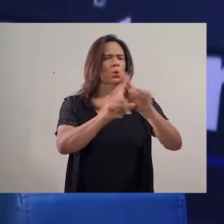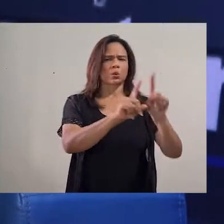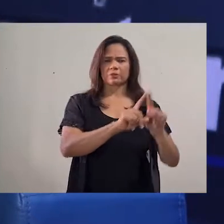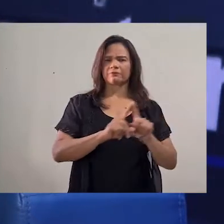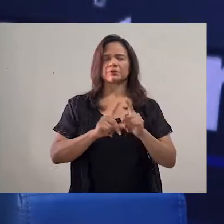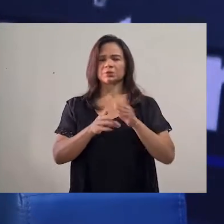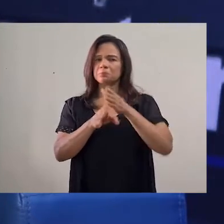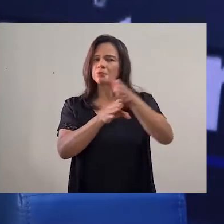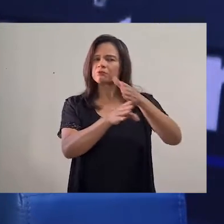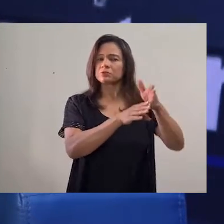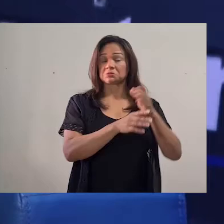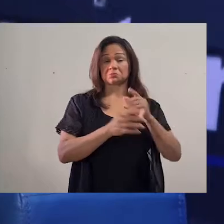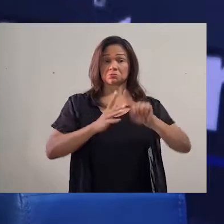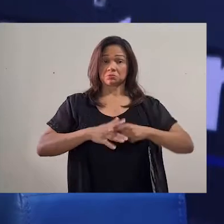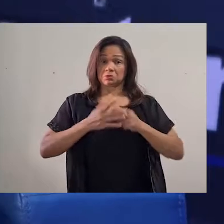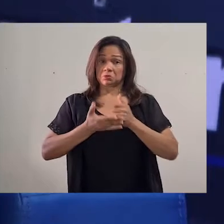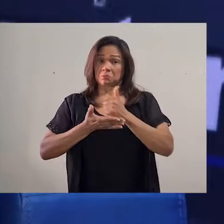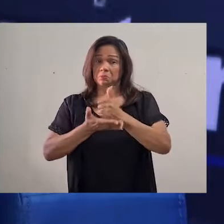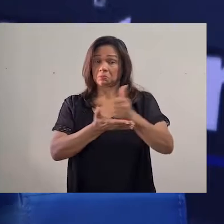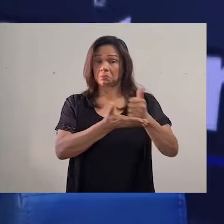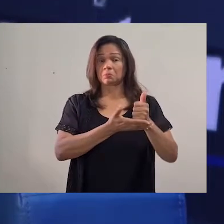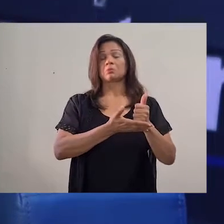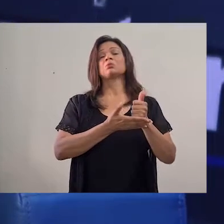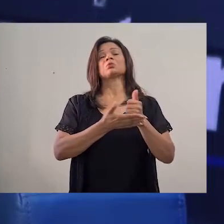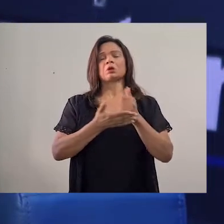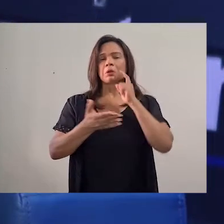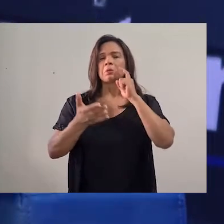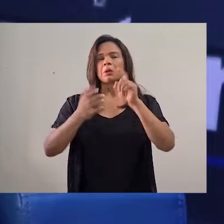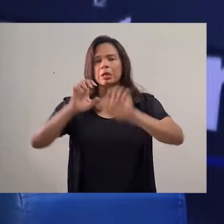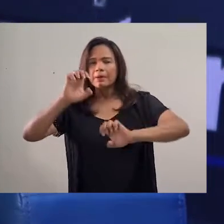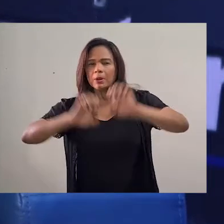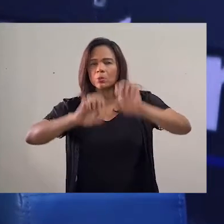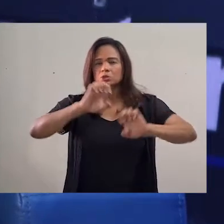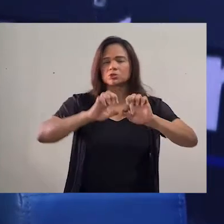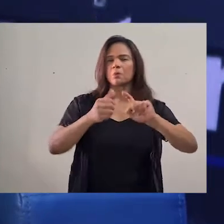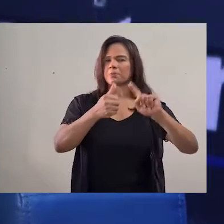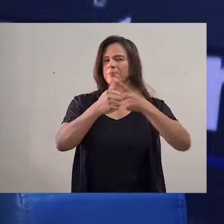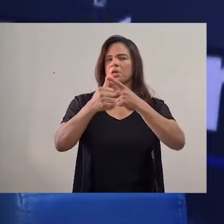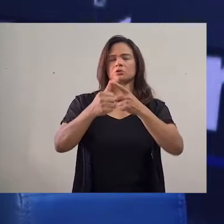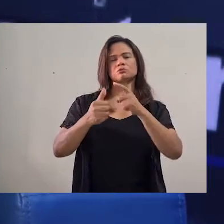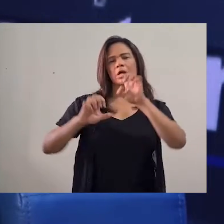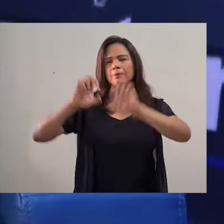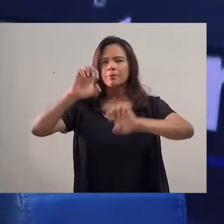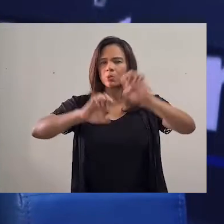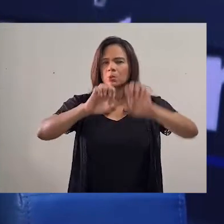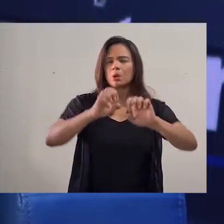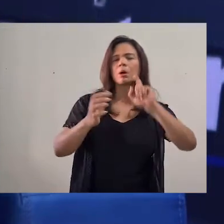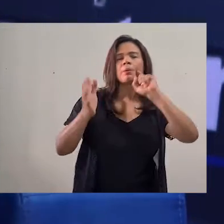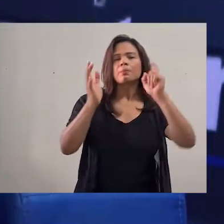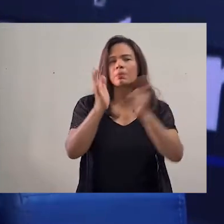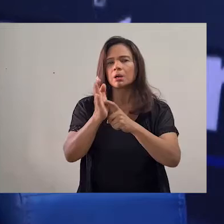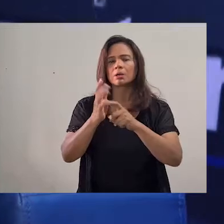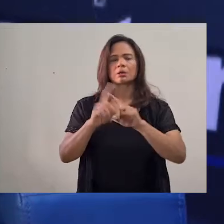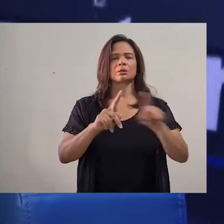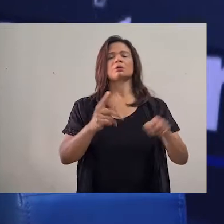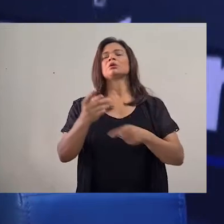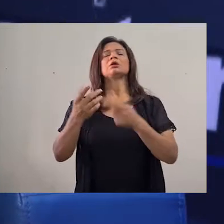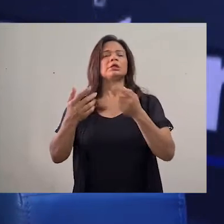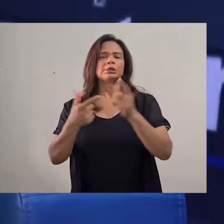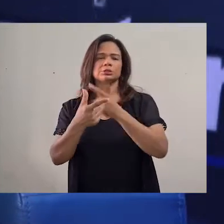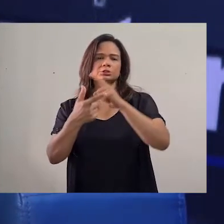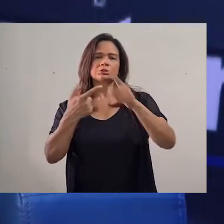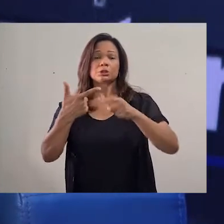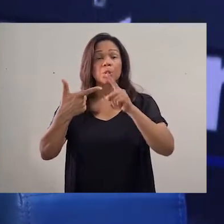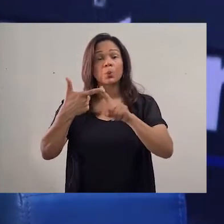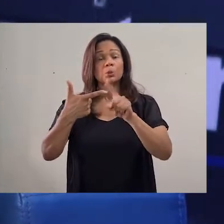caso, podemos ayudarle desde el inicio la confirmación de la evaluación. Inmediatamente los apoyos son